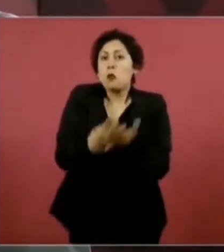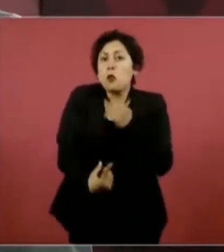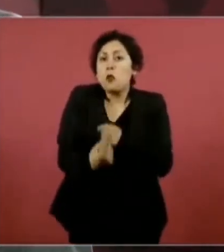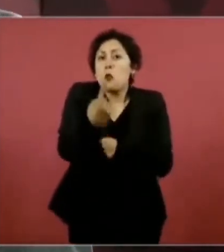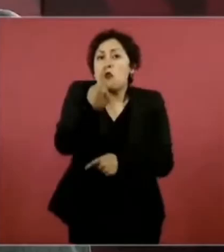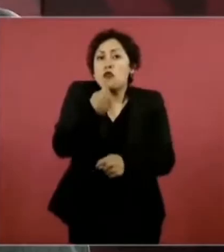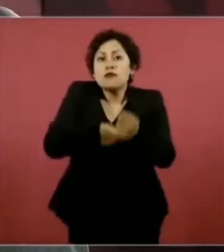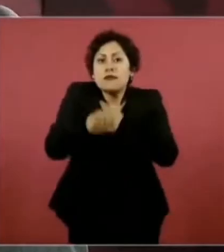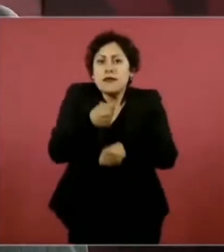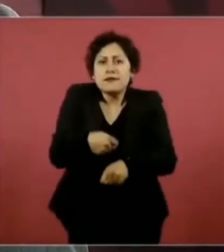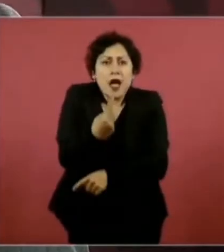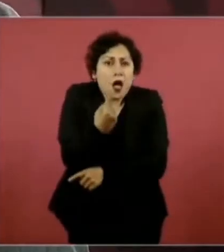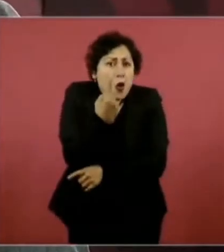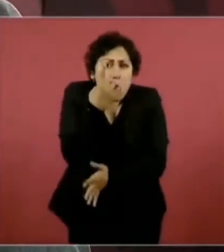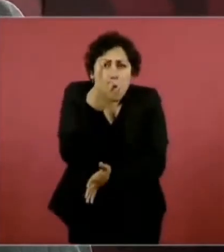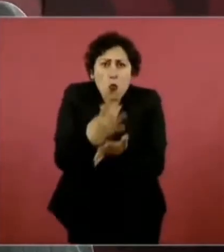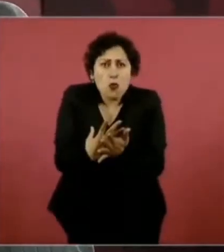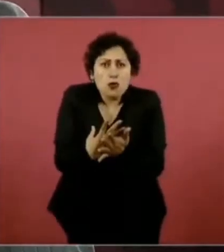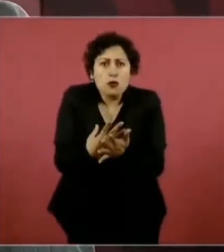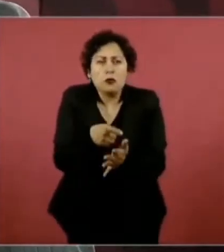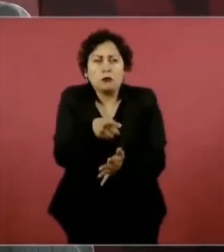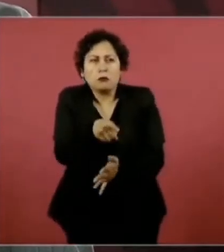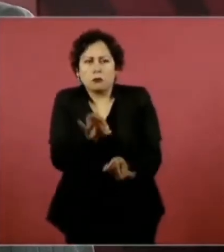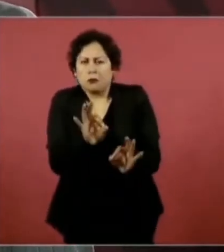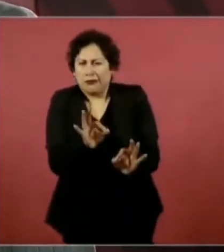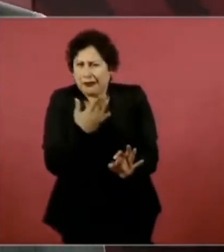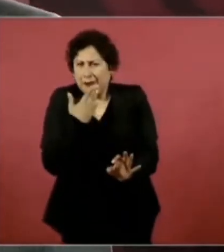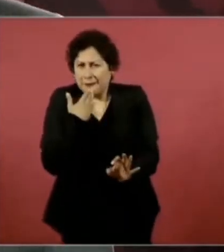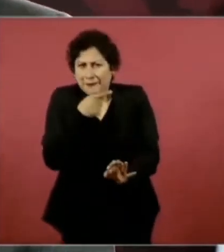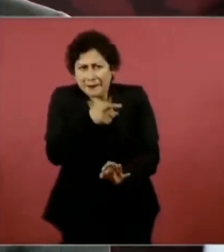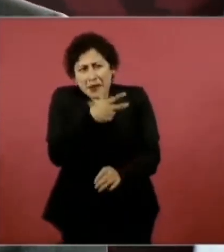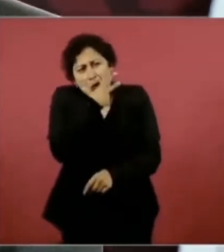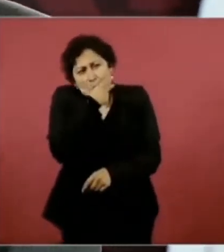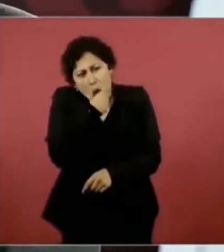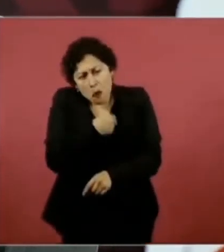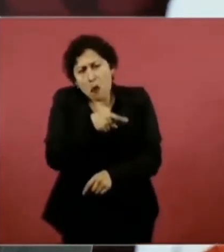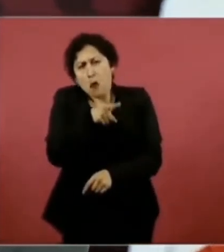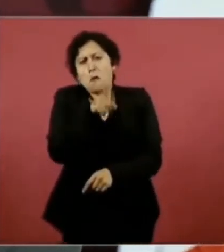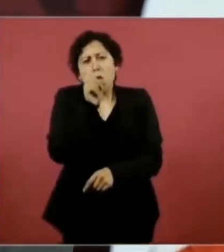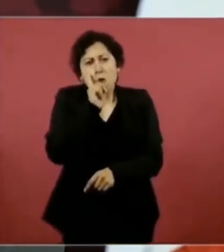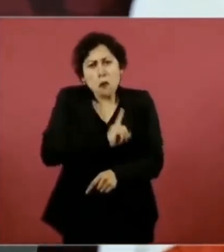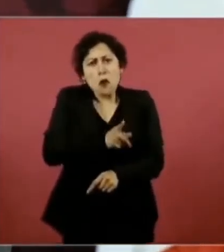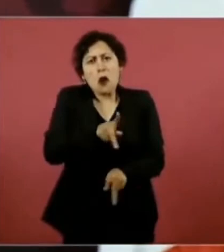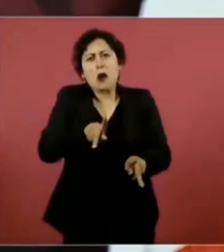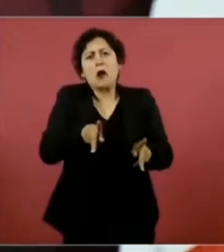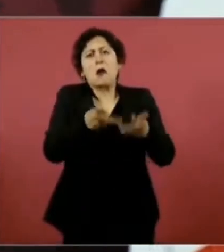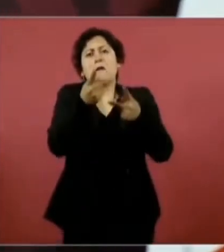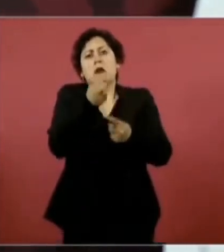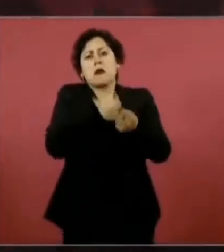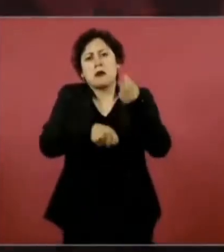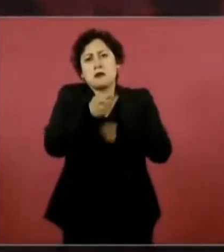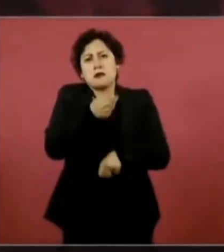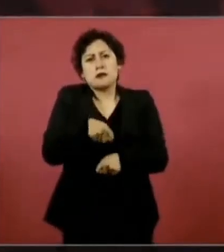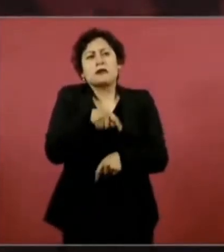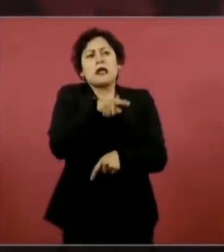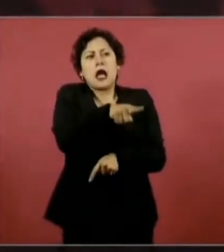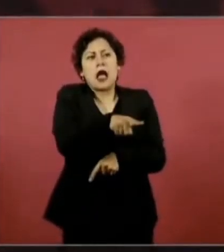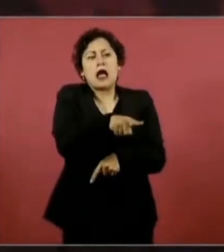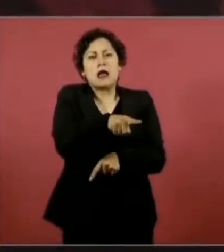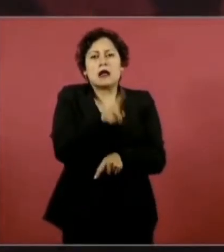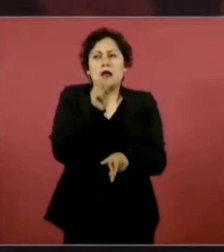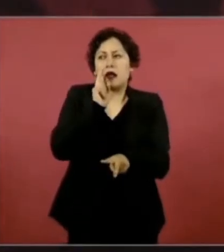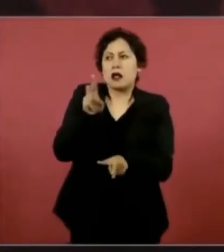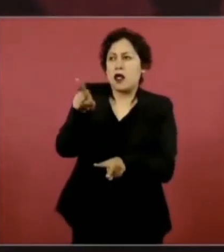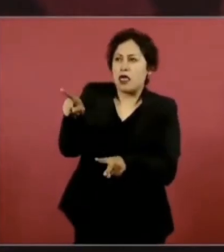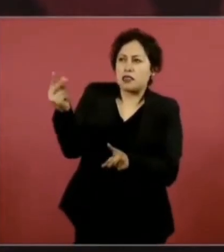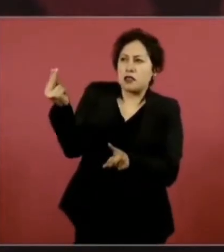Por muy bueno que sea el tendero, siempre va a tener la tentación de vender cara la mercancía